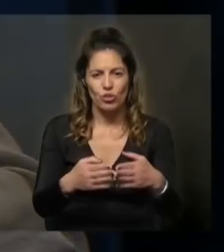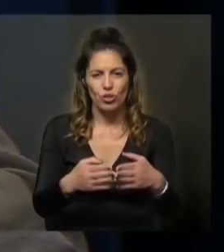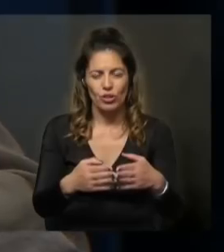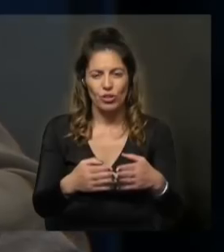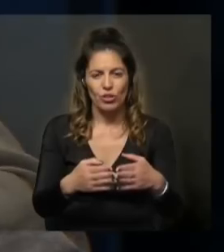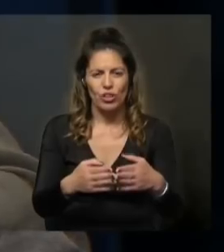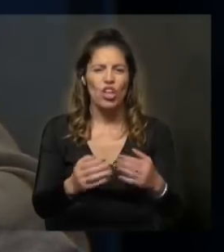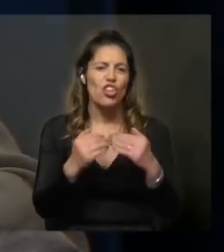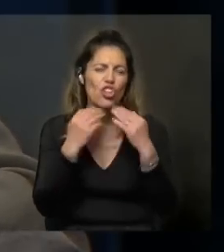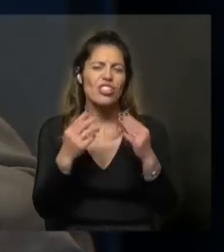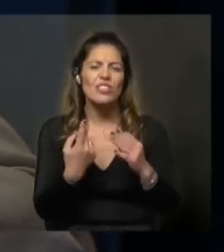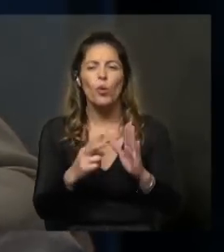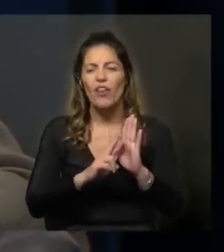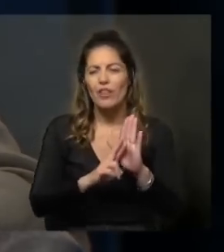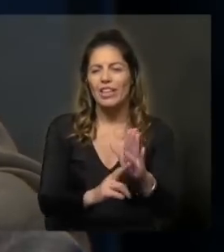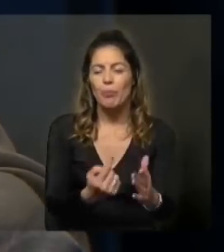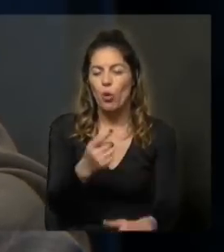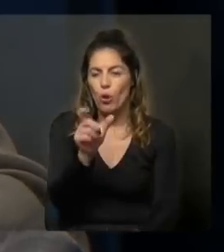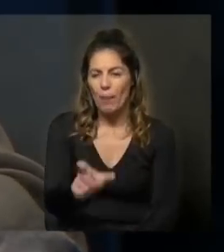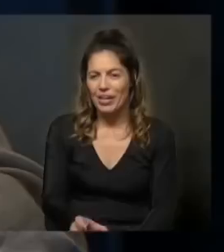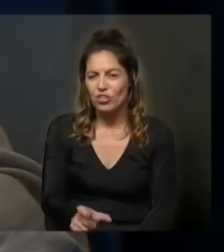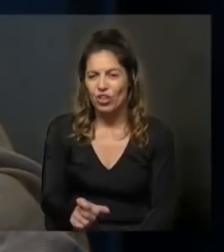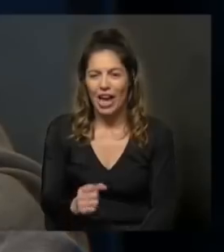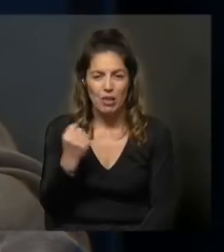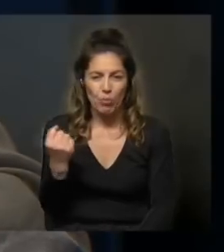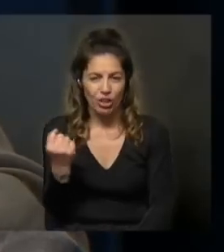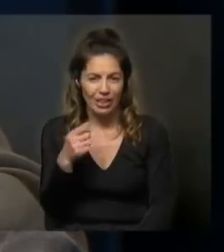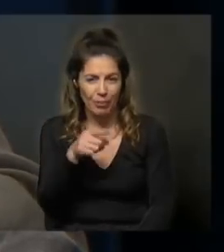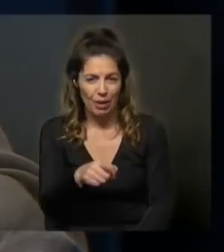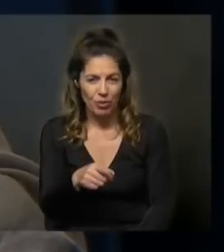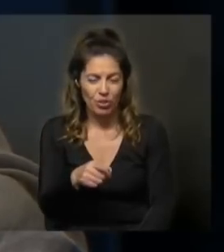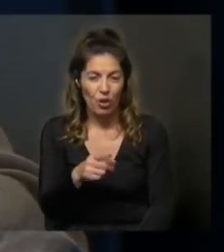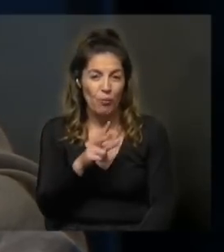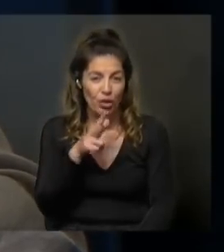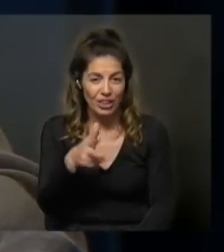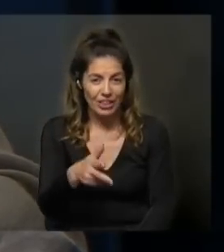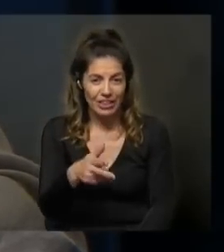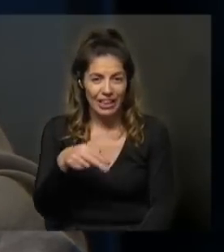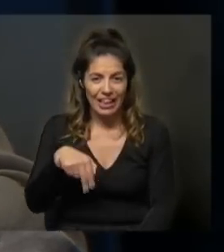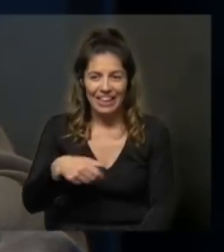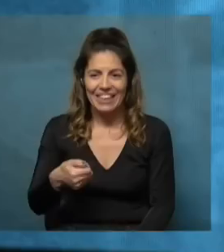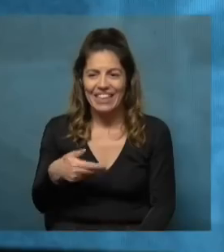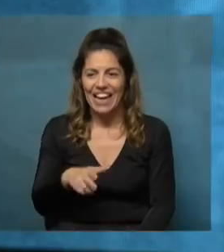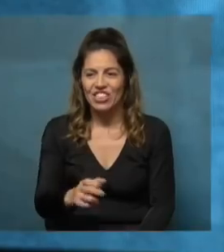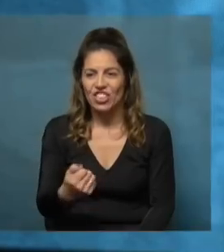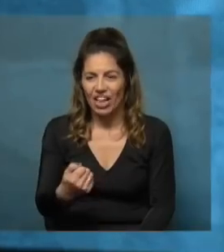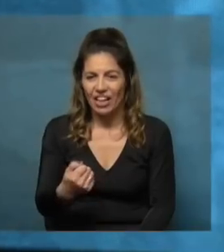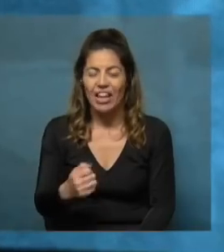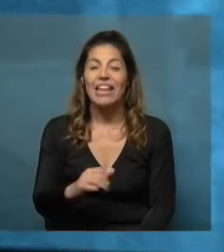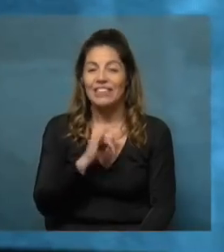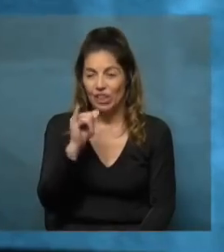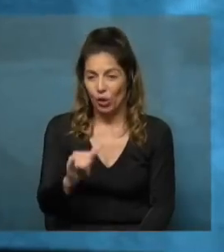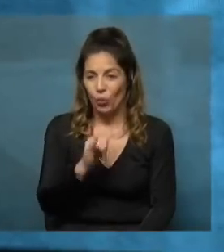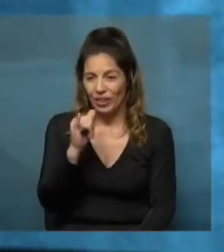no sé si referente a una persona que destacada sí pediste Mira te cuento la historia